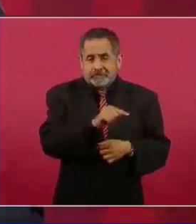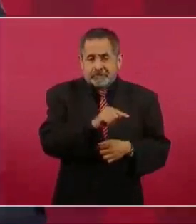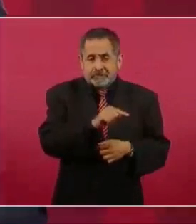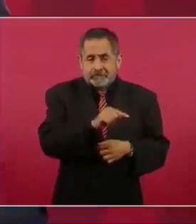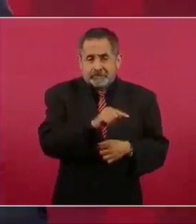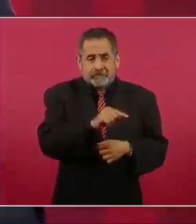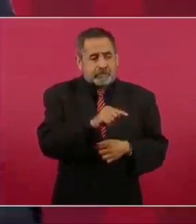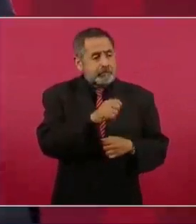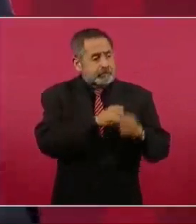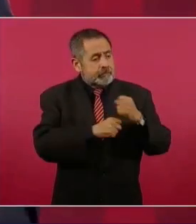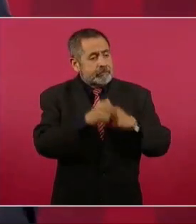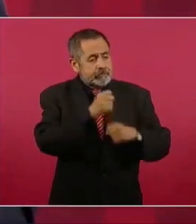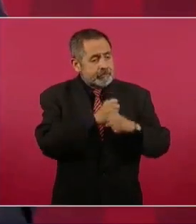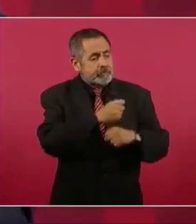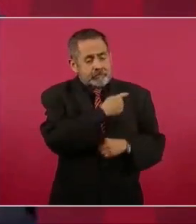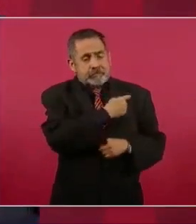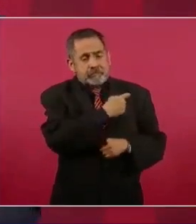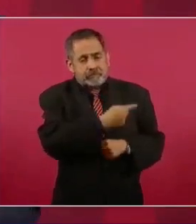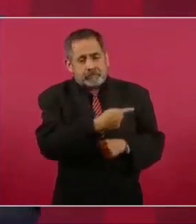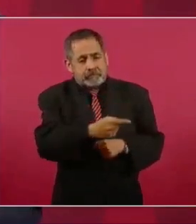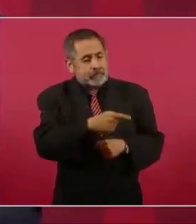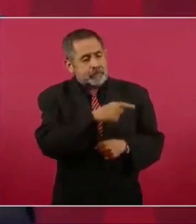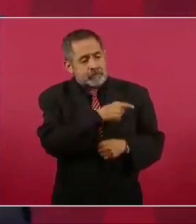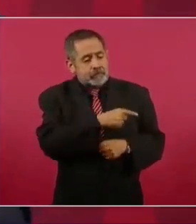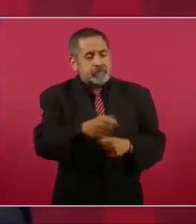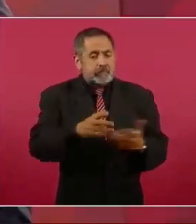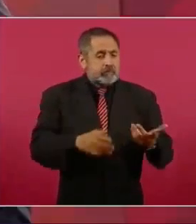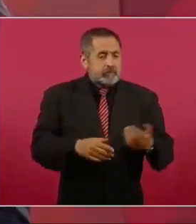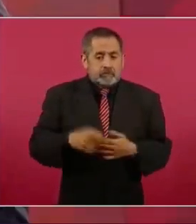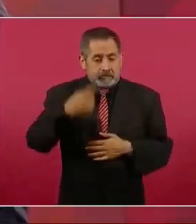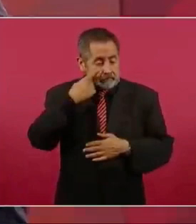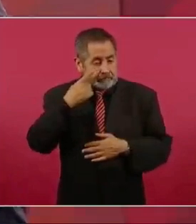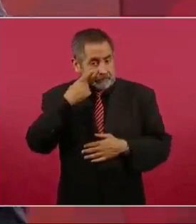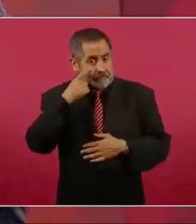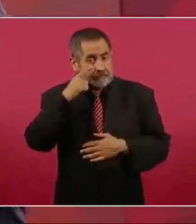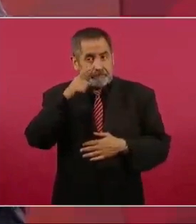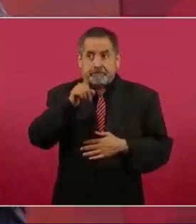ha predominado en los países europeos